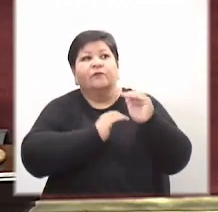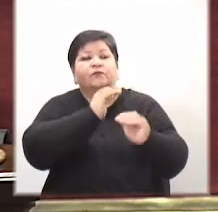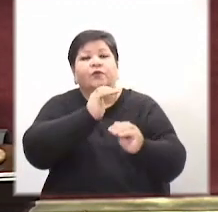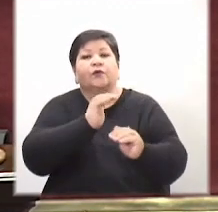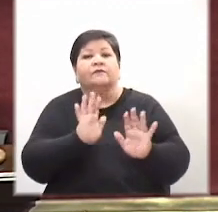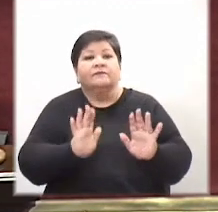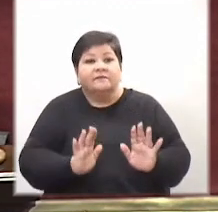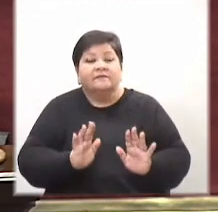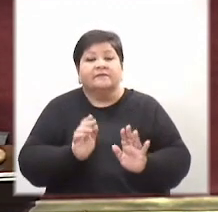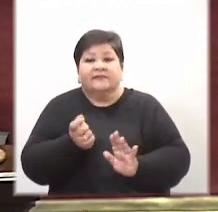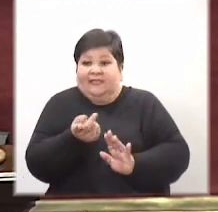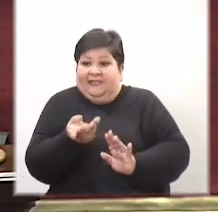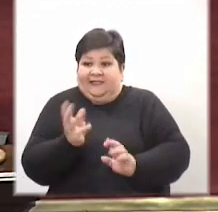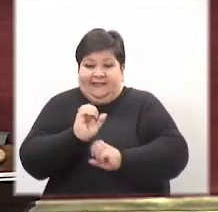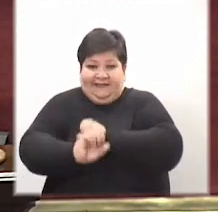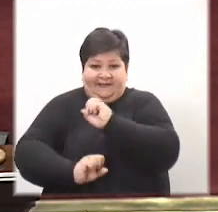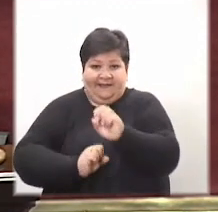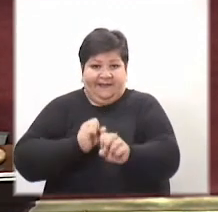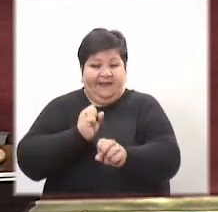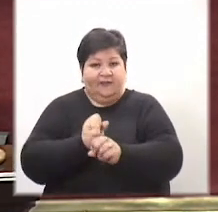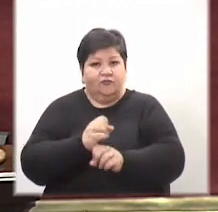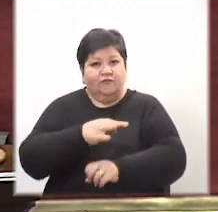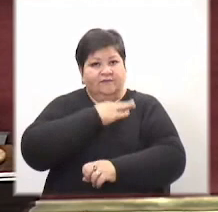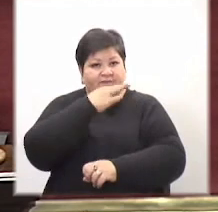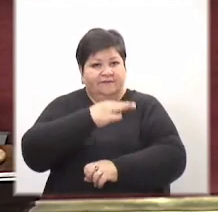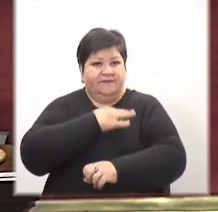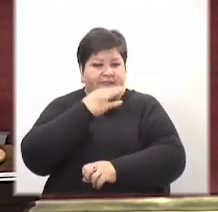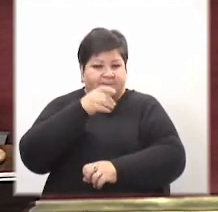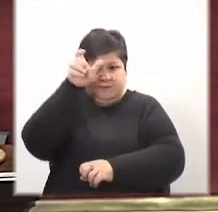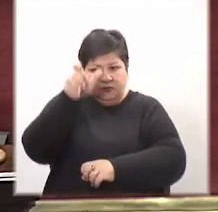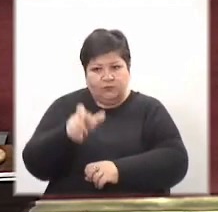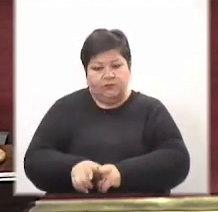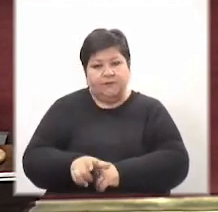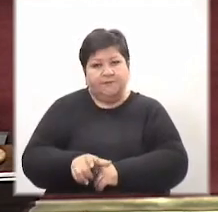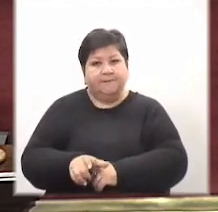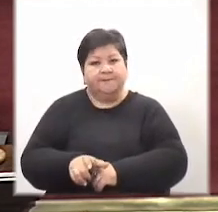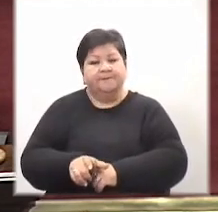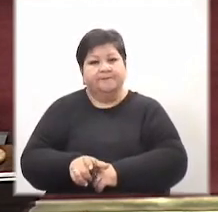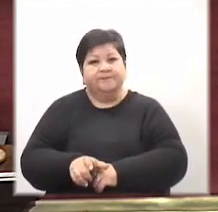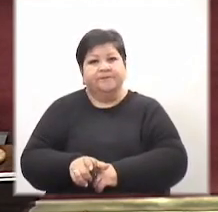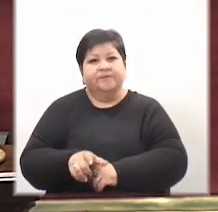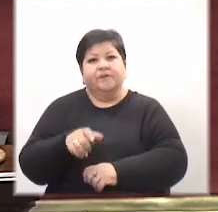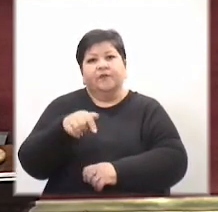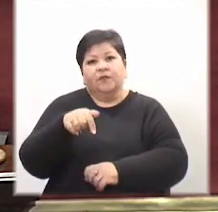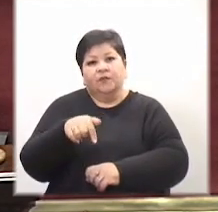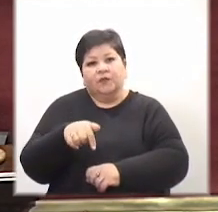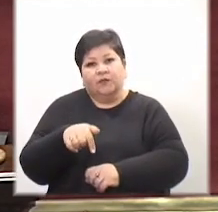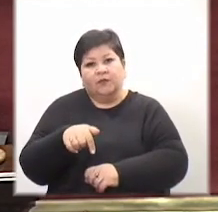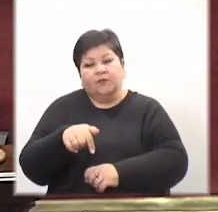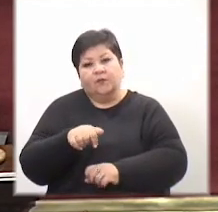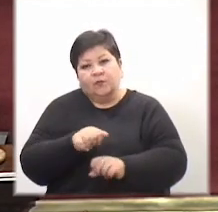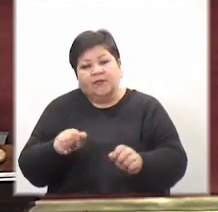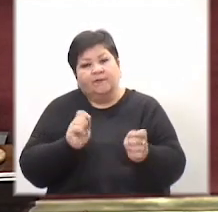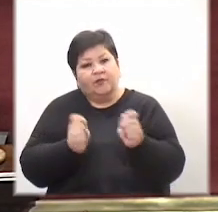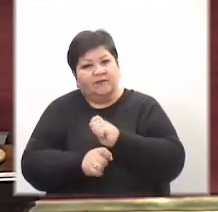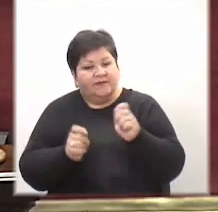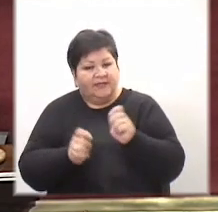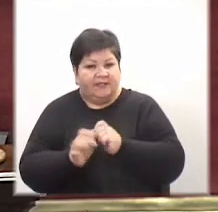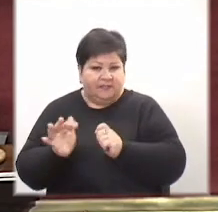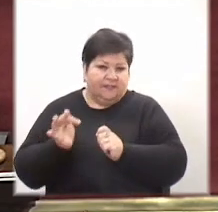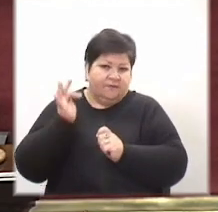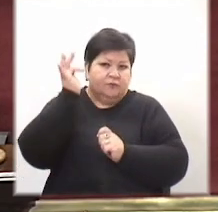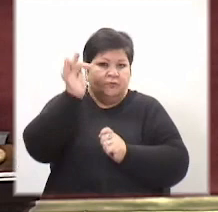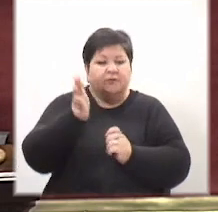vida. De esta forma se revisa constantemente esta situación, lo que es factible hoy pueda no serlo mañana, pero